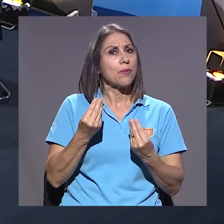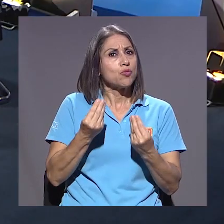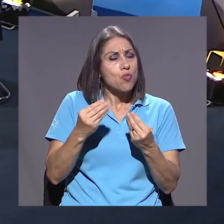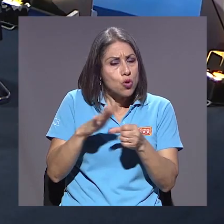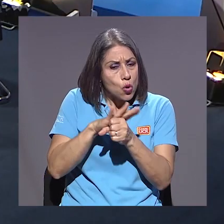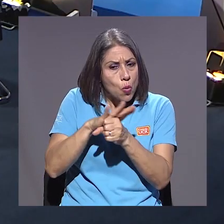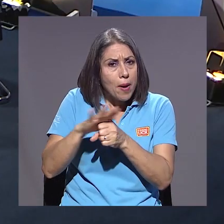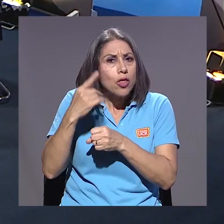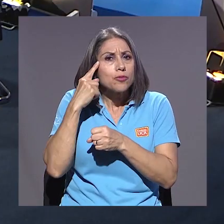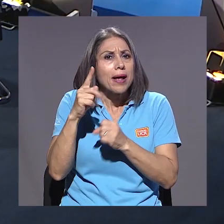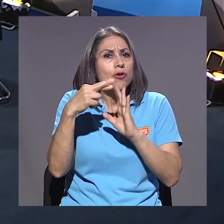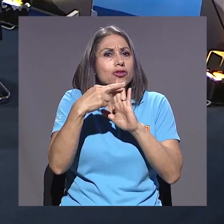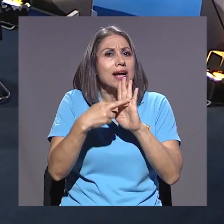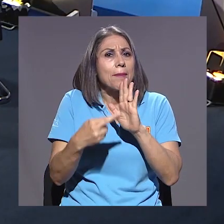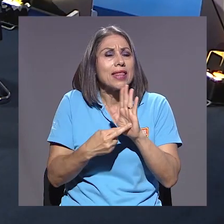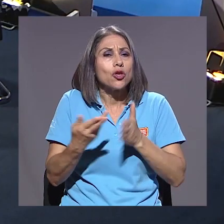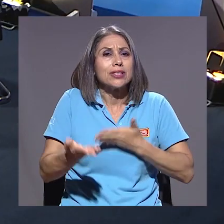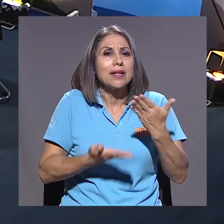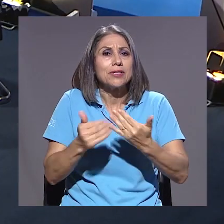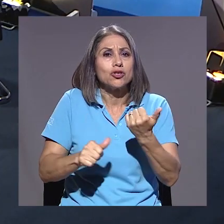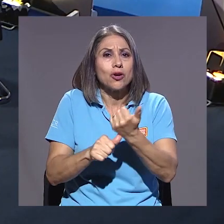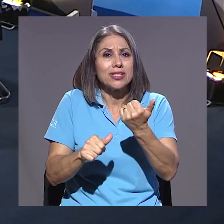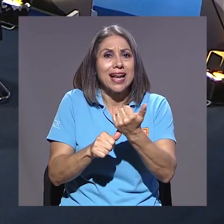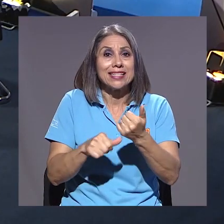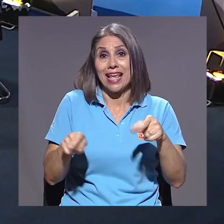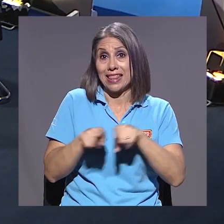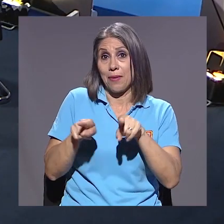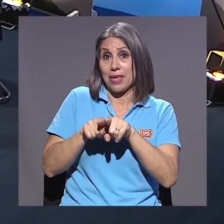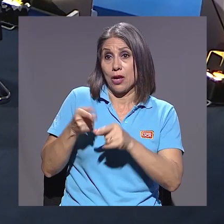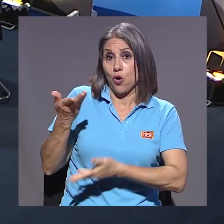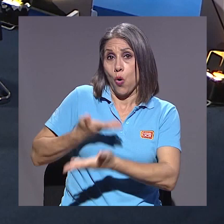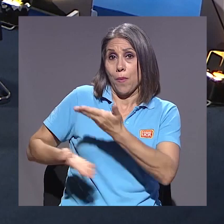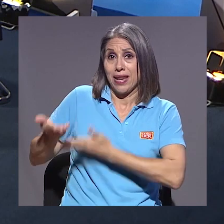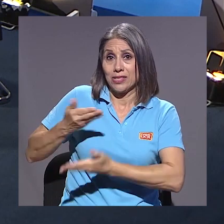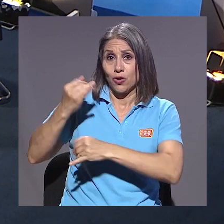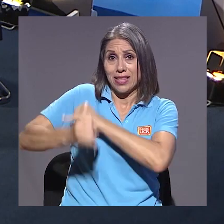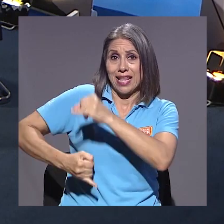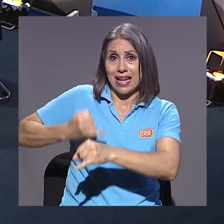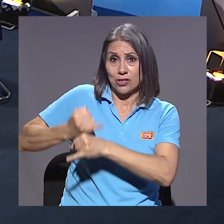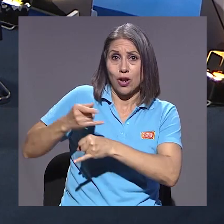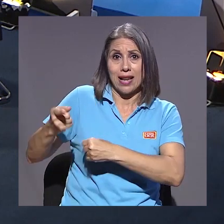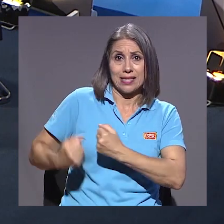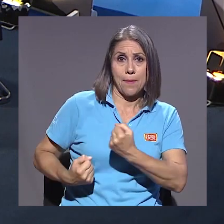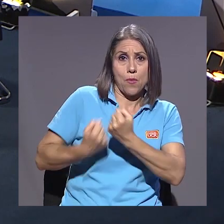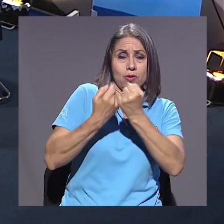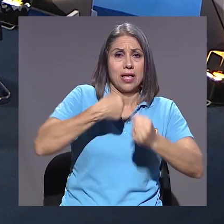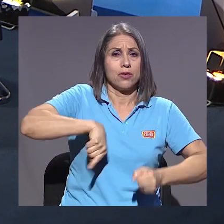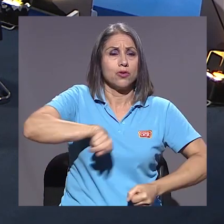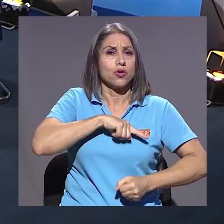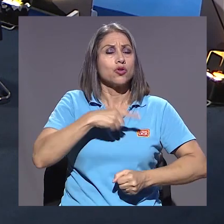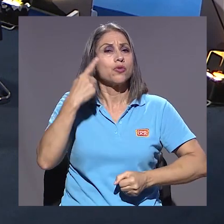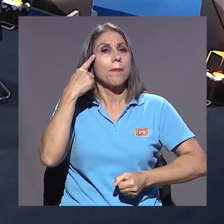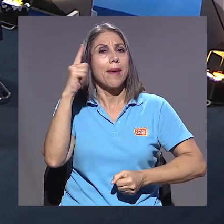y estamos con cooperación internacional teniendo el apoyo para tener una metodología de